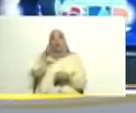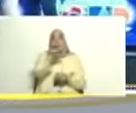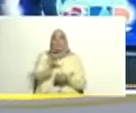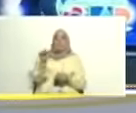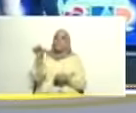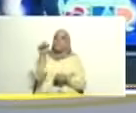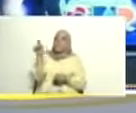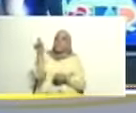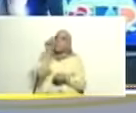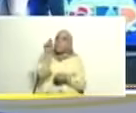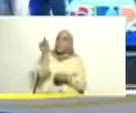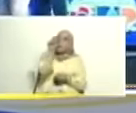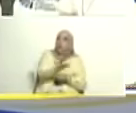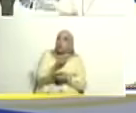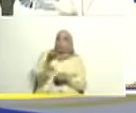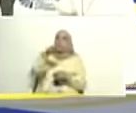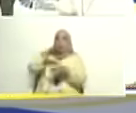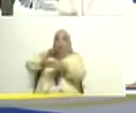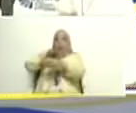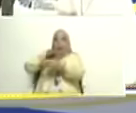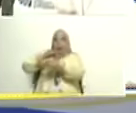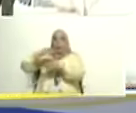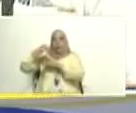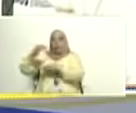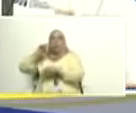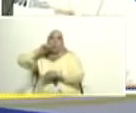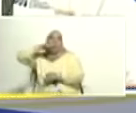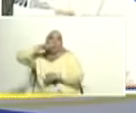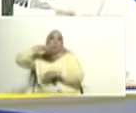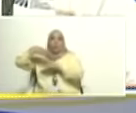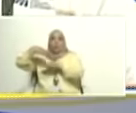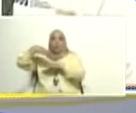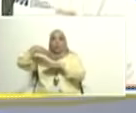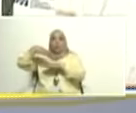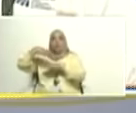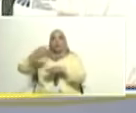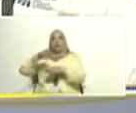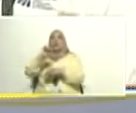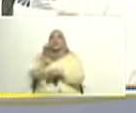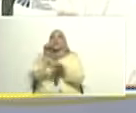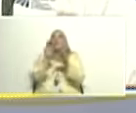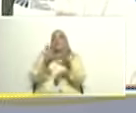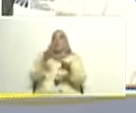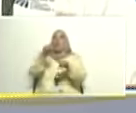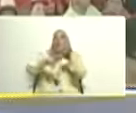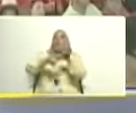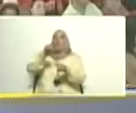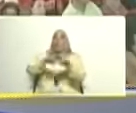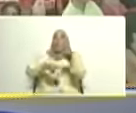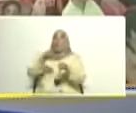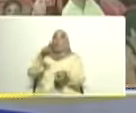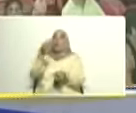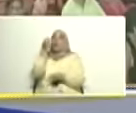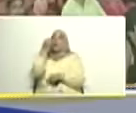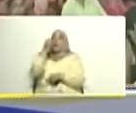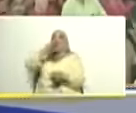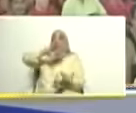sal, carne enlatada, pollo enlatado, para llegar a 19 productos,